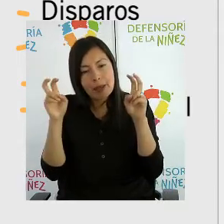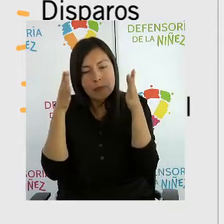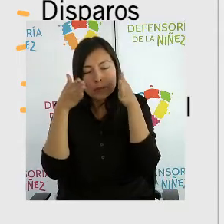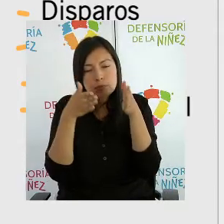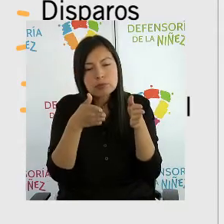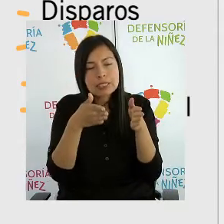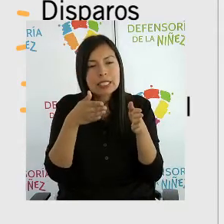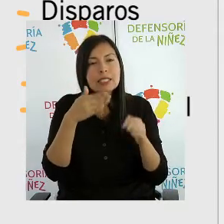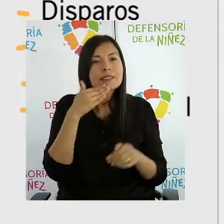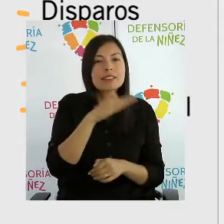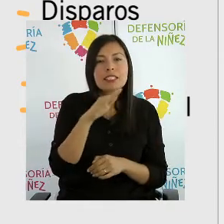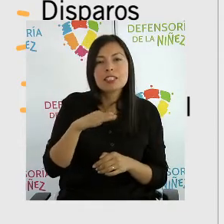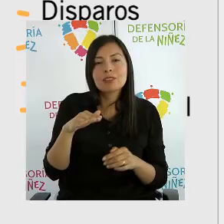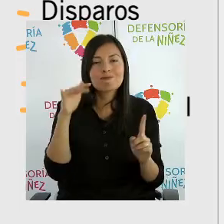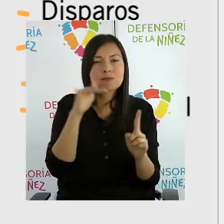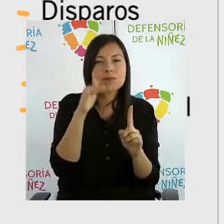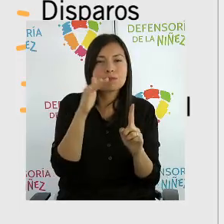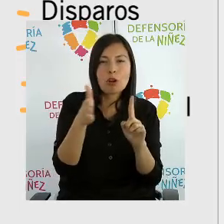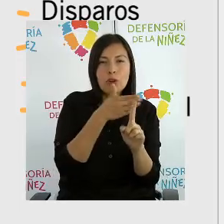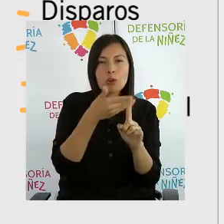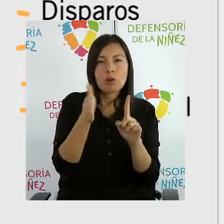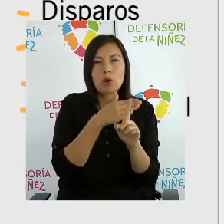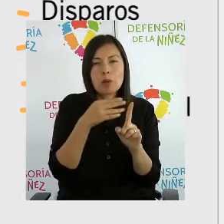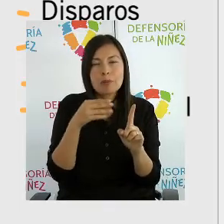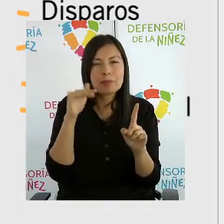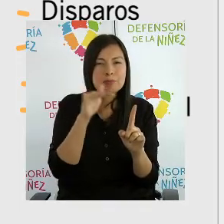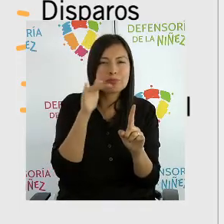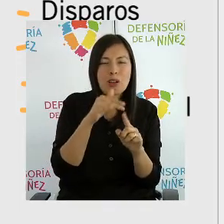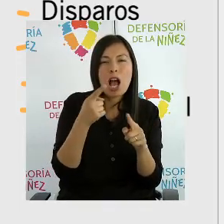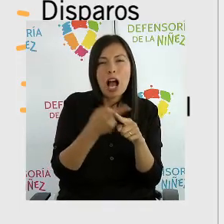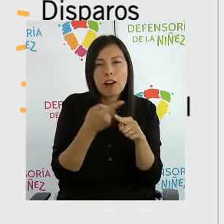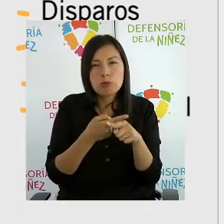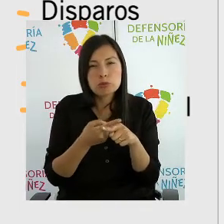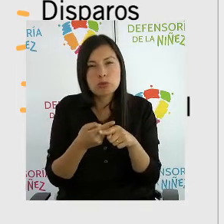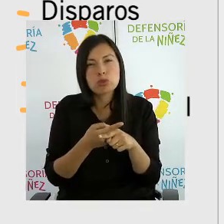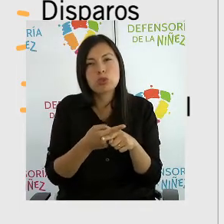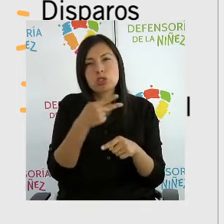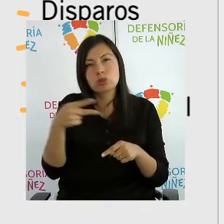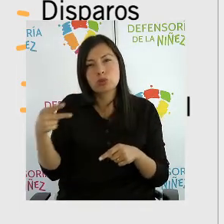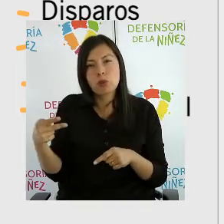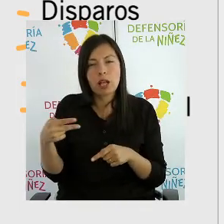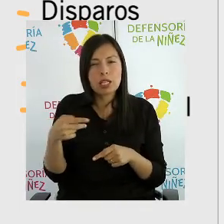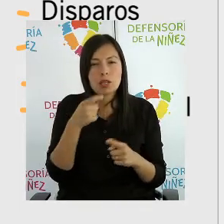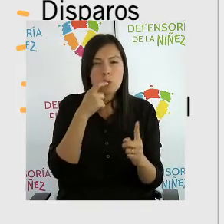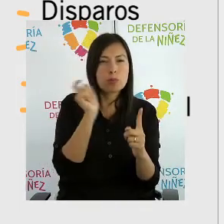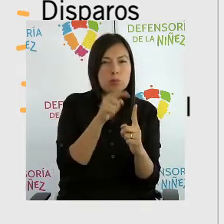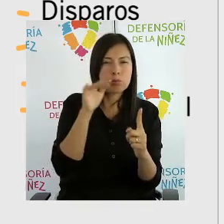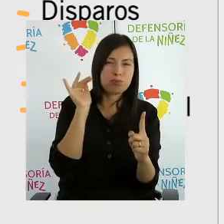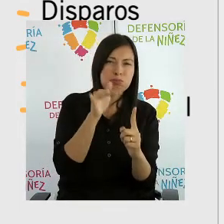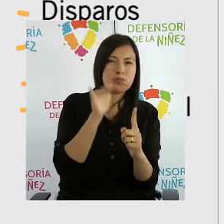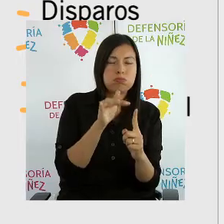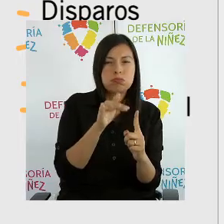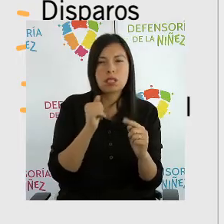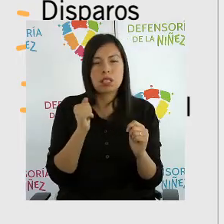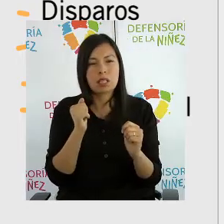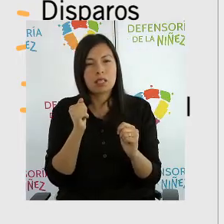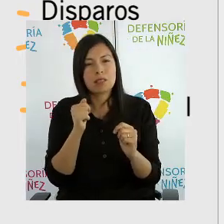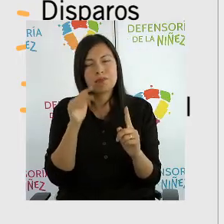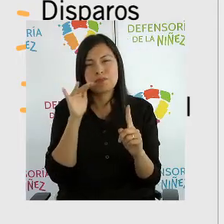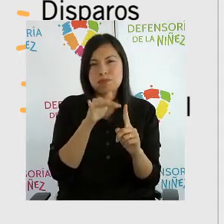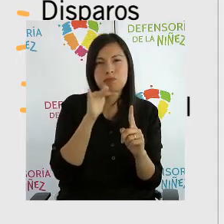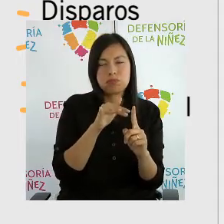de tortura, de vejaciones sexuales, de insultos, de